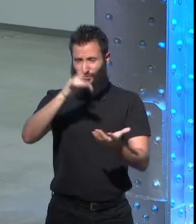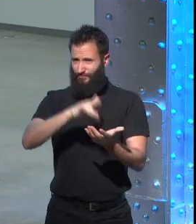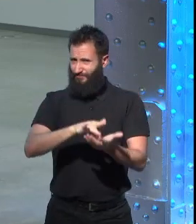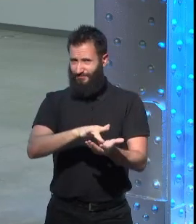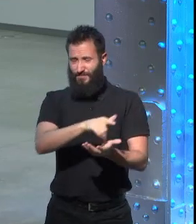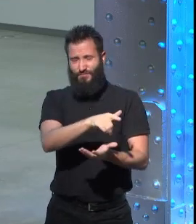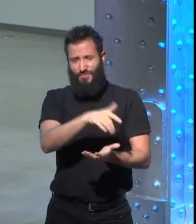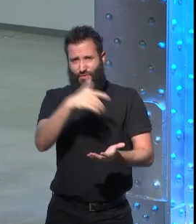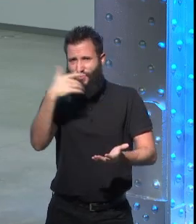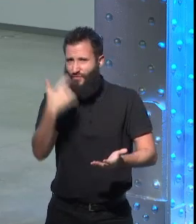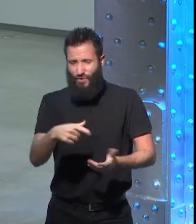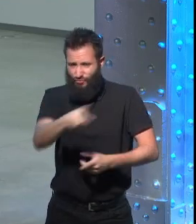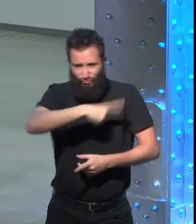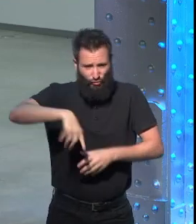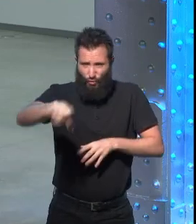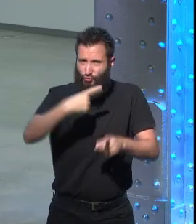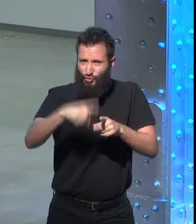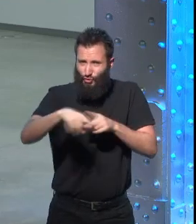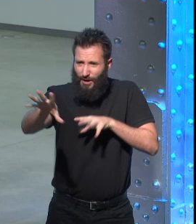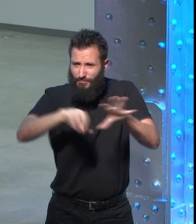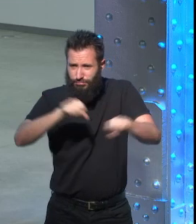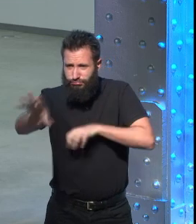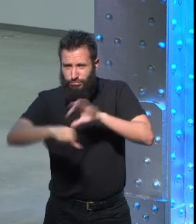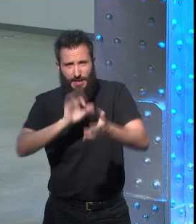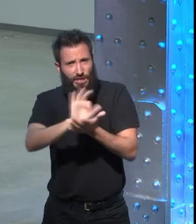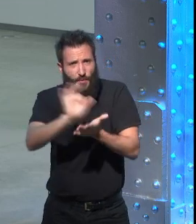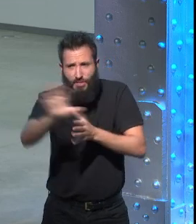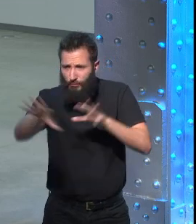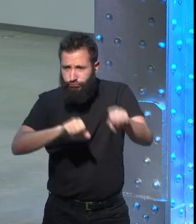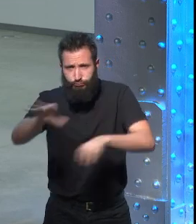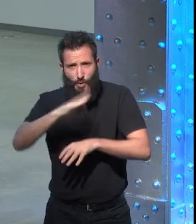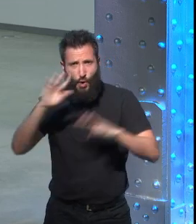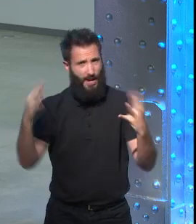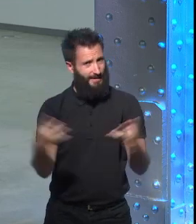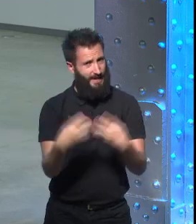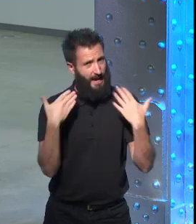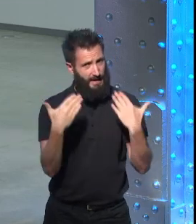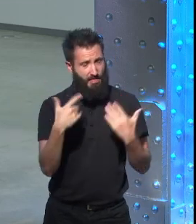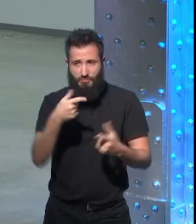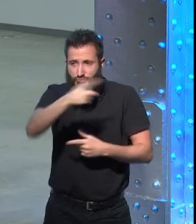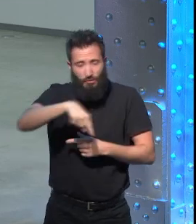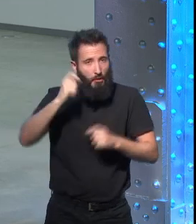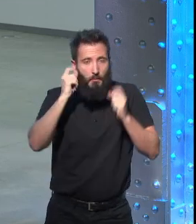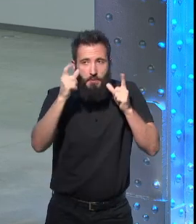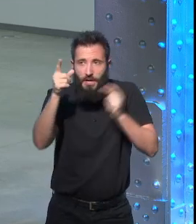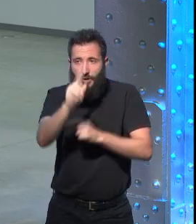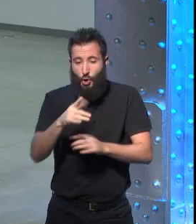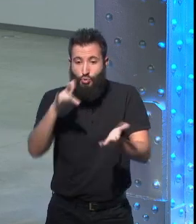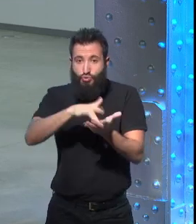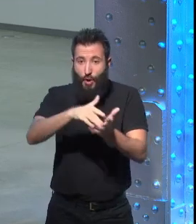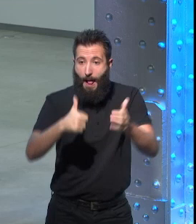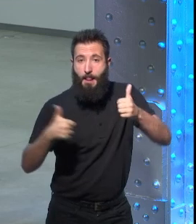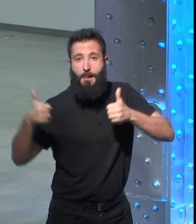muy compramos y solicitamos servicios a través de las redes digitales sin darnos cuenta que detrás